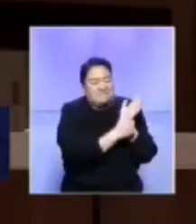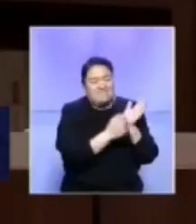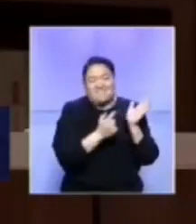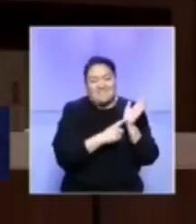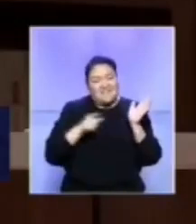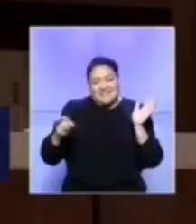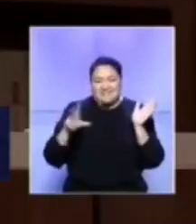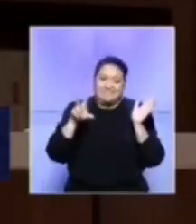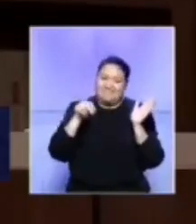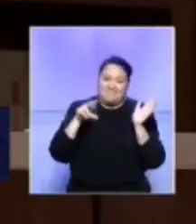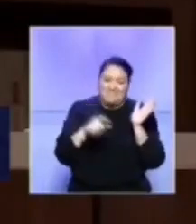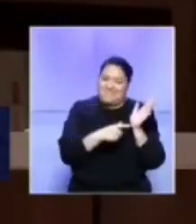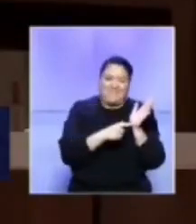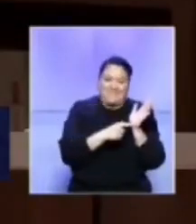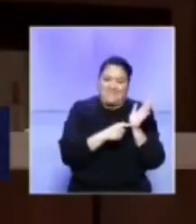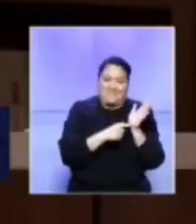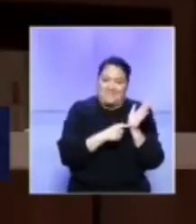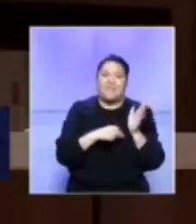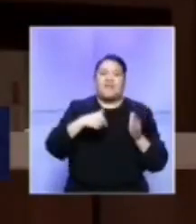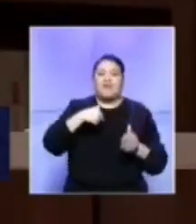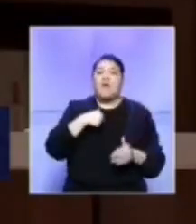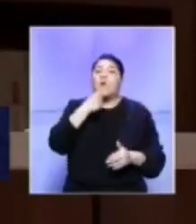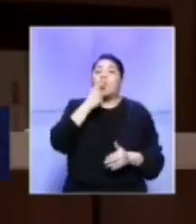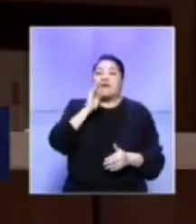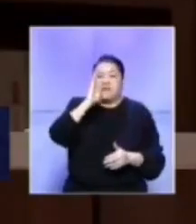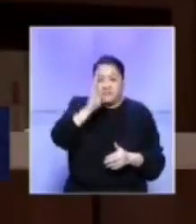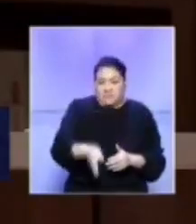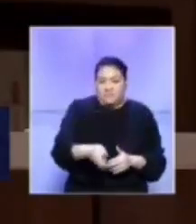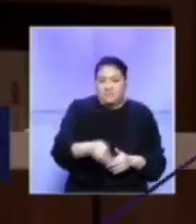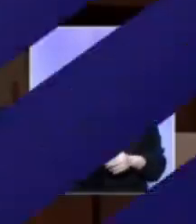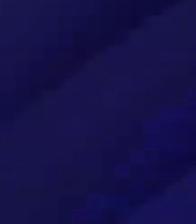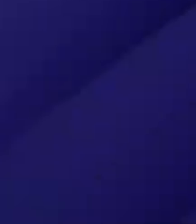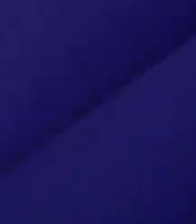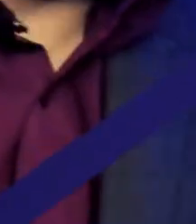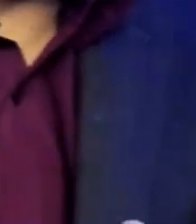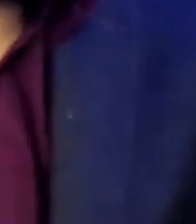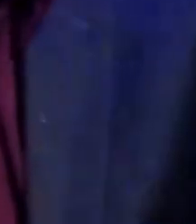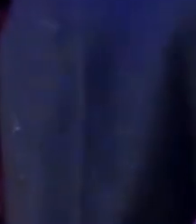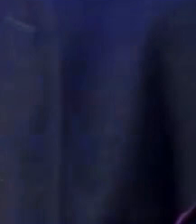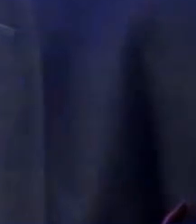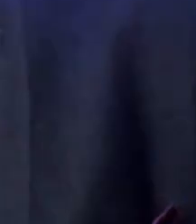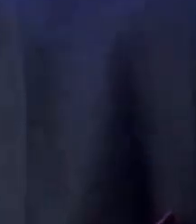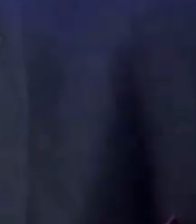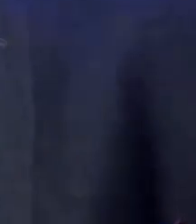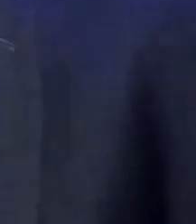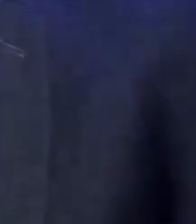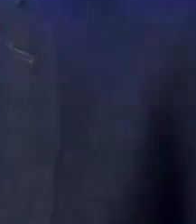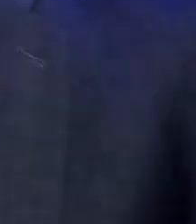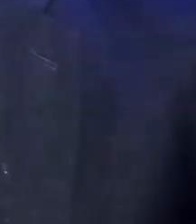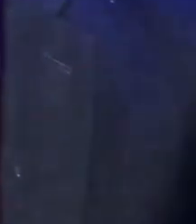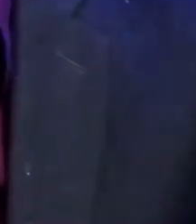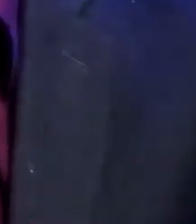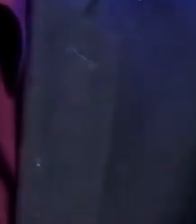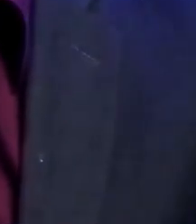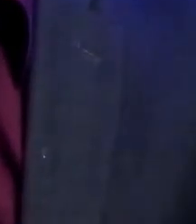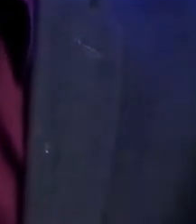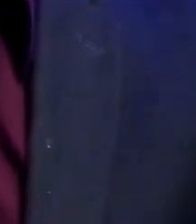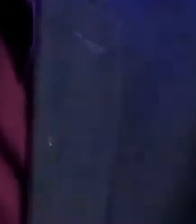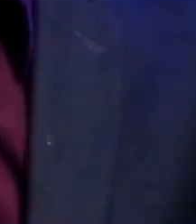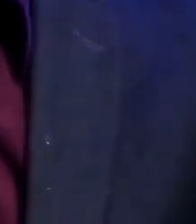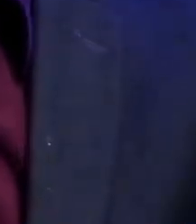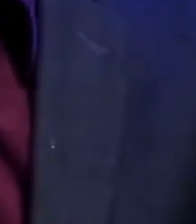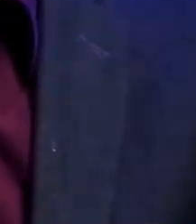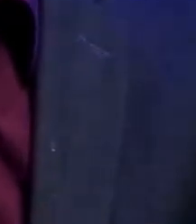de manera textual entonces votaría a favor del proyecto presidente y miren Ahí está lo que dice la magistrada